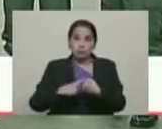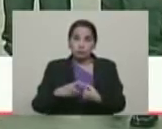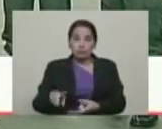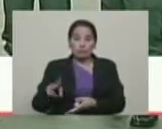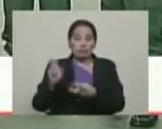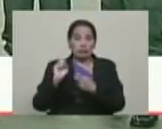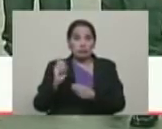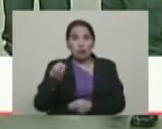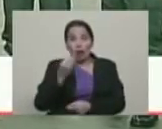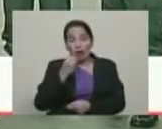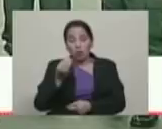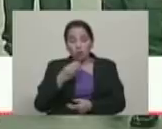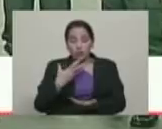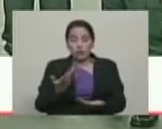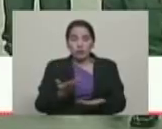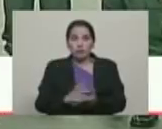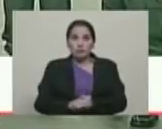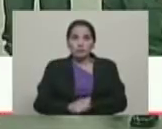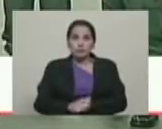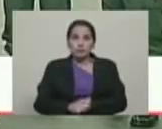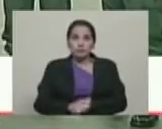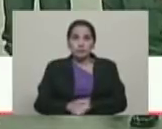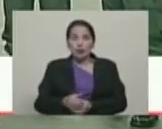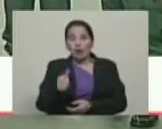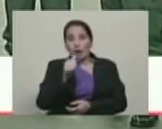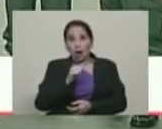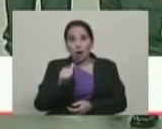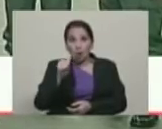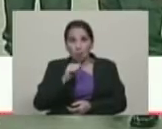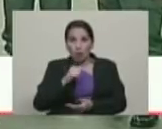la alimentación, el agua.